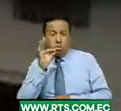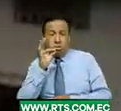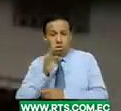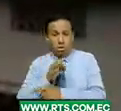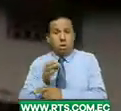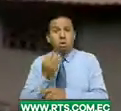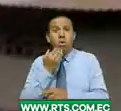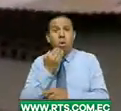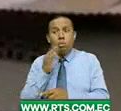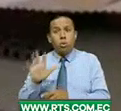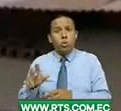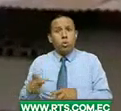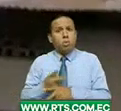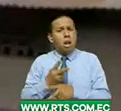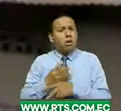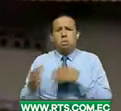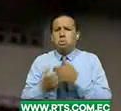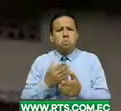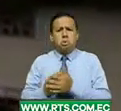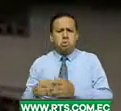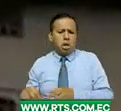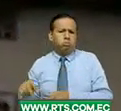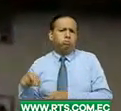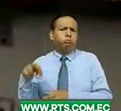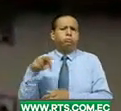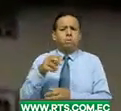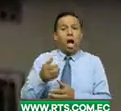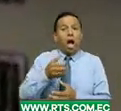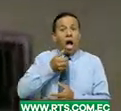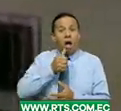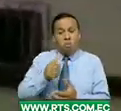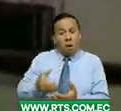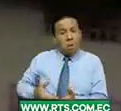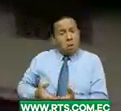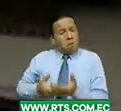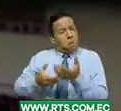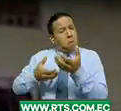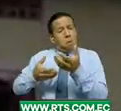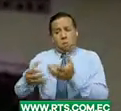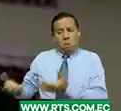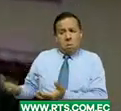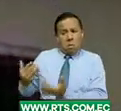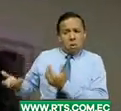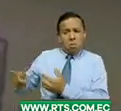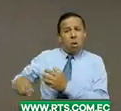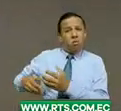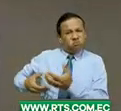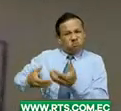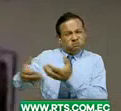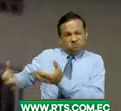al techo y arriesgando sus vidas, cogieron la manguera y se declararon bomberos por pocos minutos.